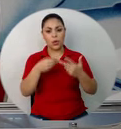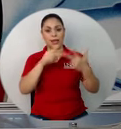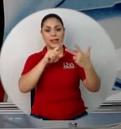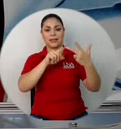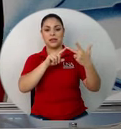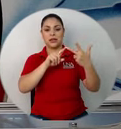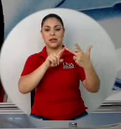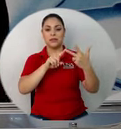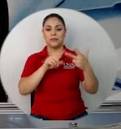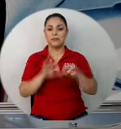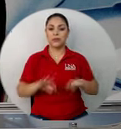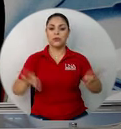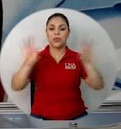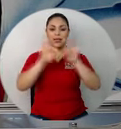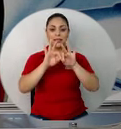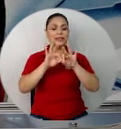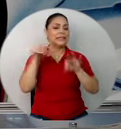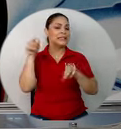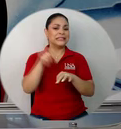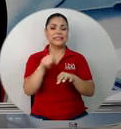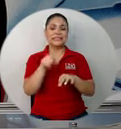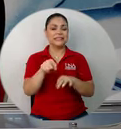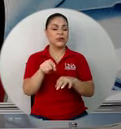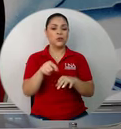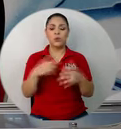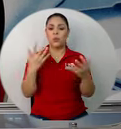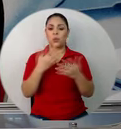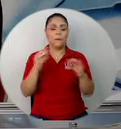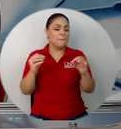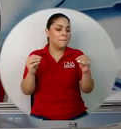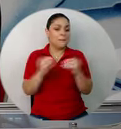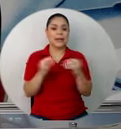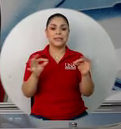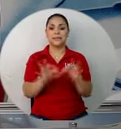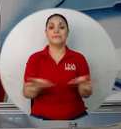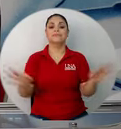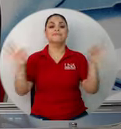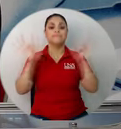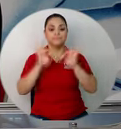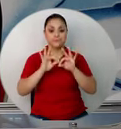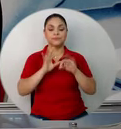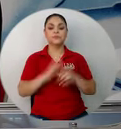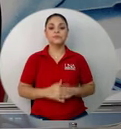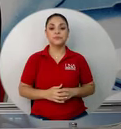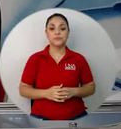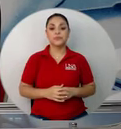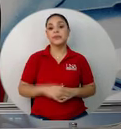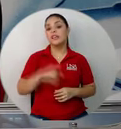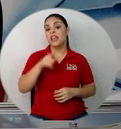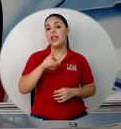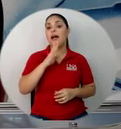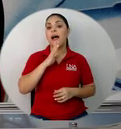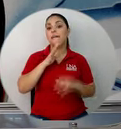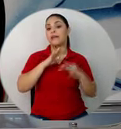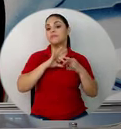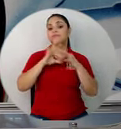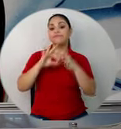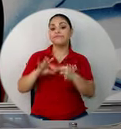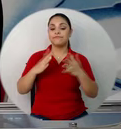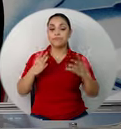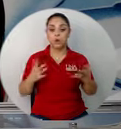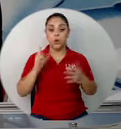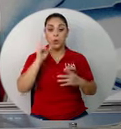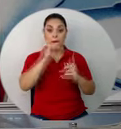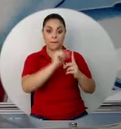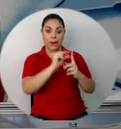un tercer componente y que de hecho ese tercer componente es el componente que tiene mayor relevancia y tiene que ver